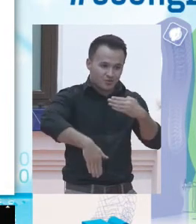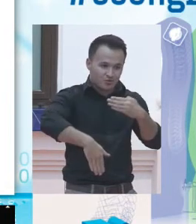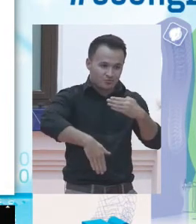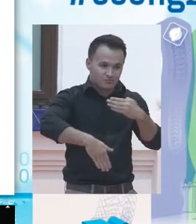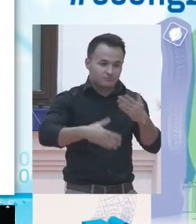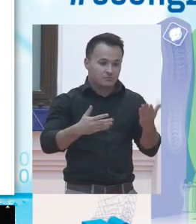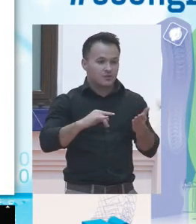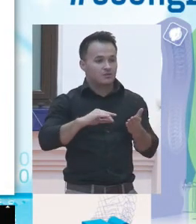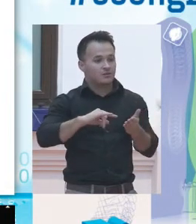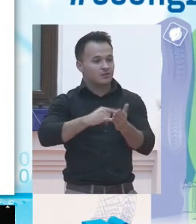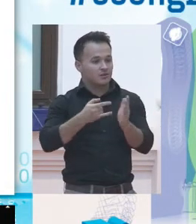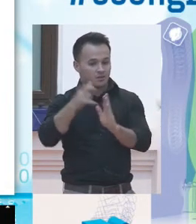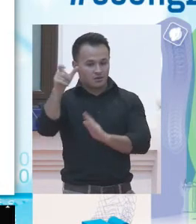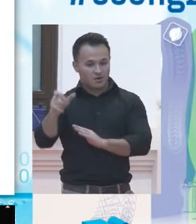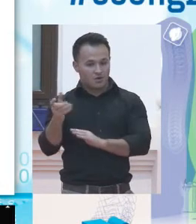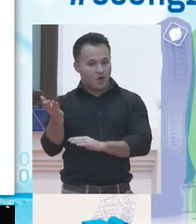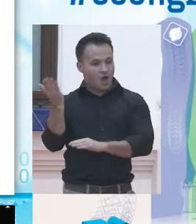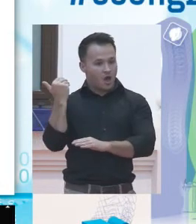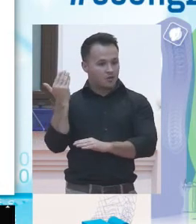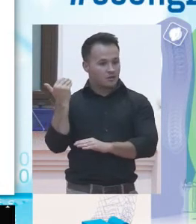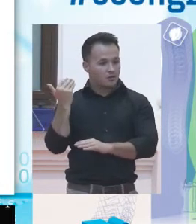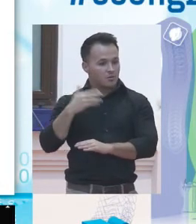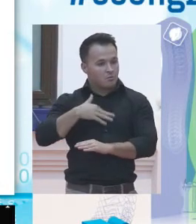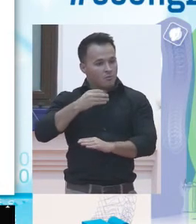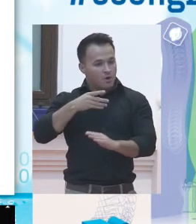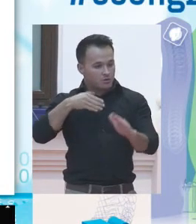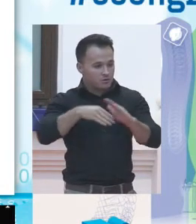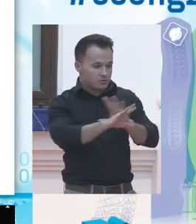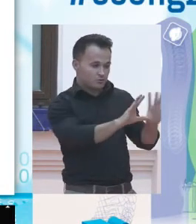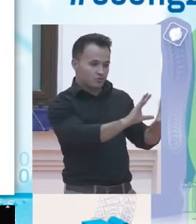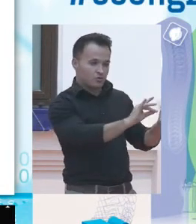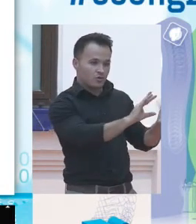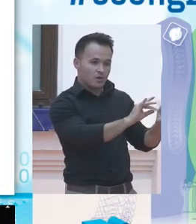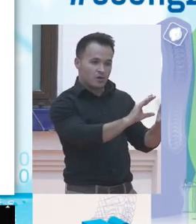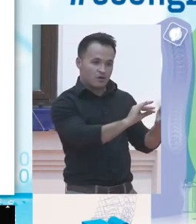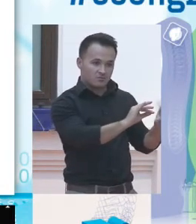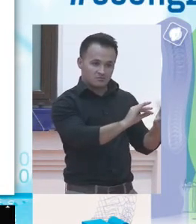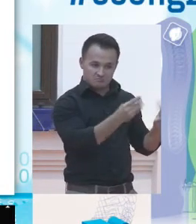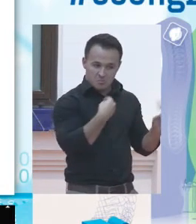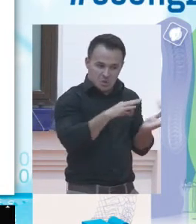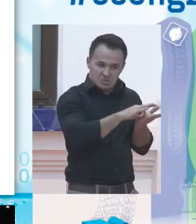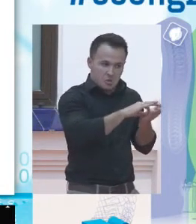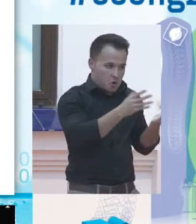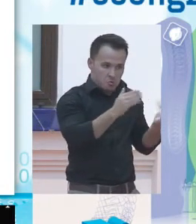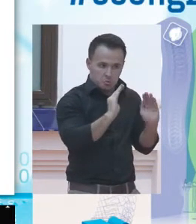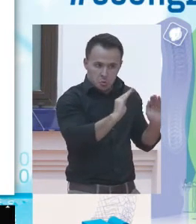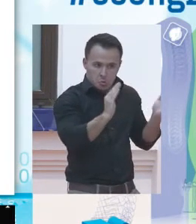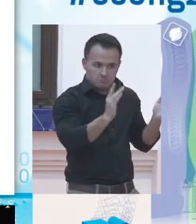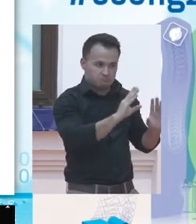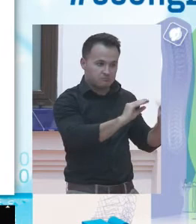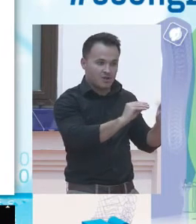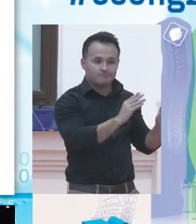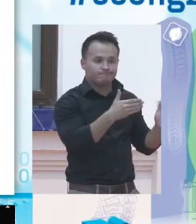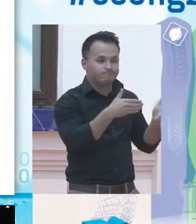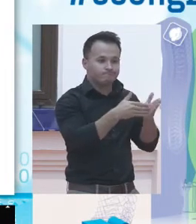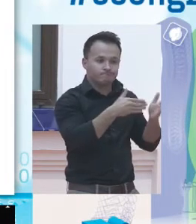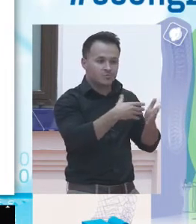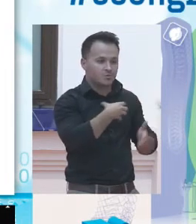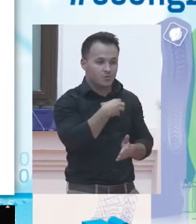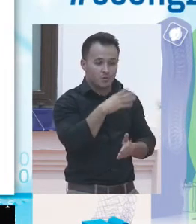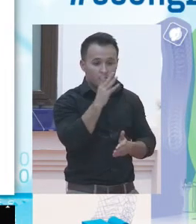técnicos que antes podían entrar a tocar o a hacer las cosas que tuvieran que hacer con los servidores ya no podían porque algunos de